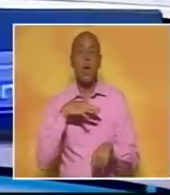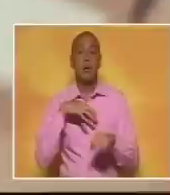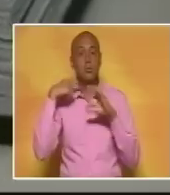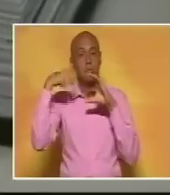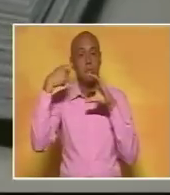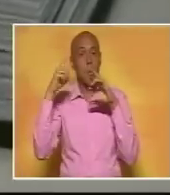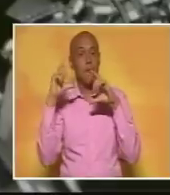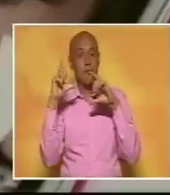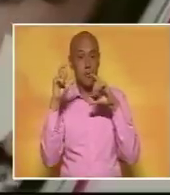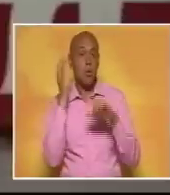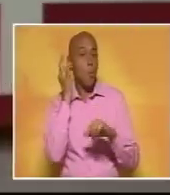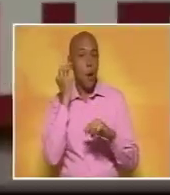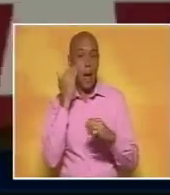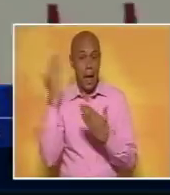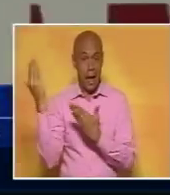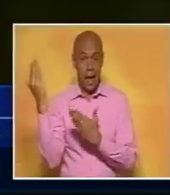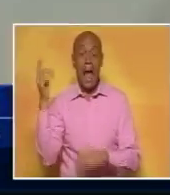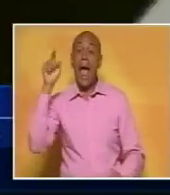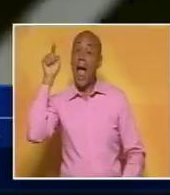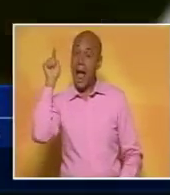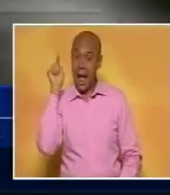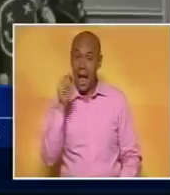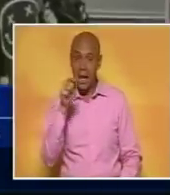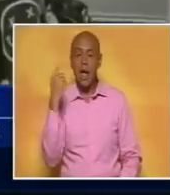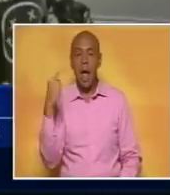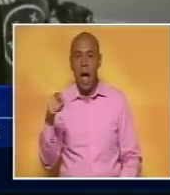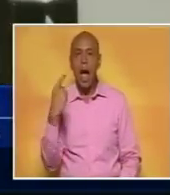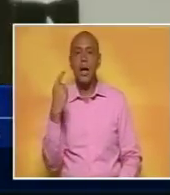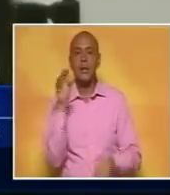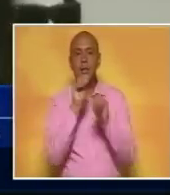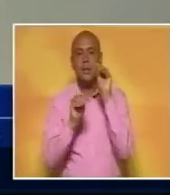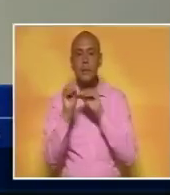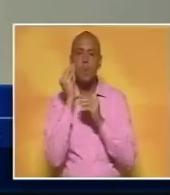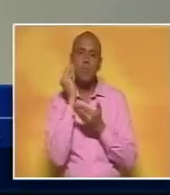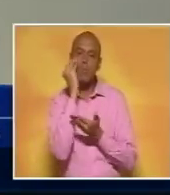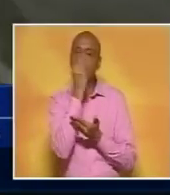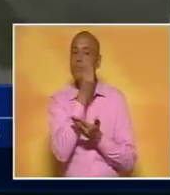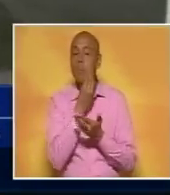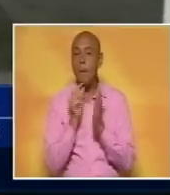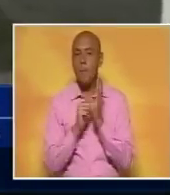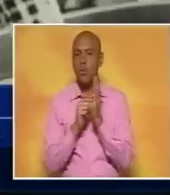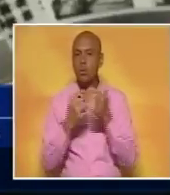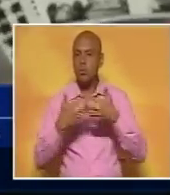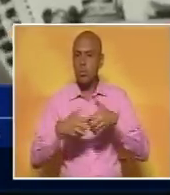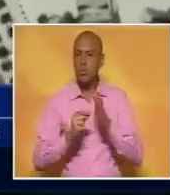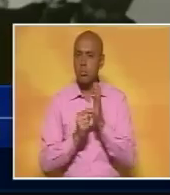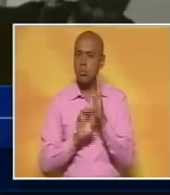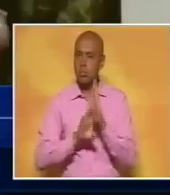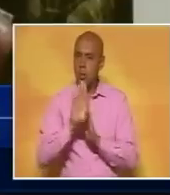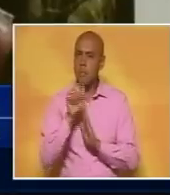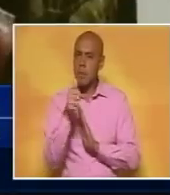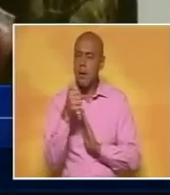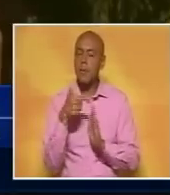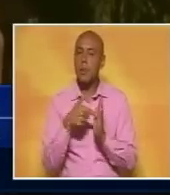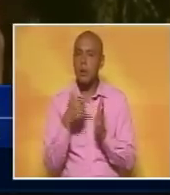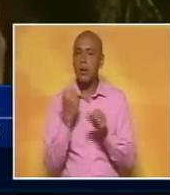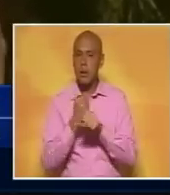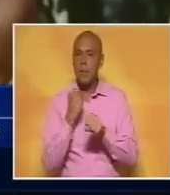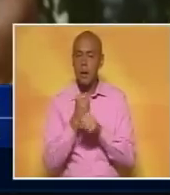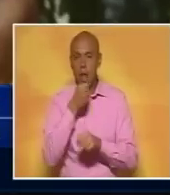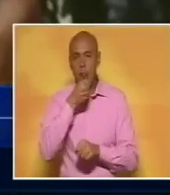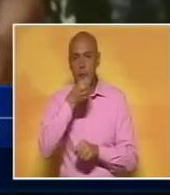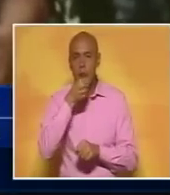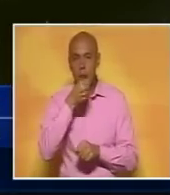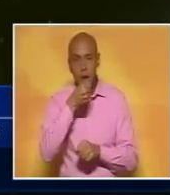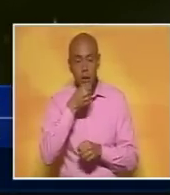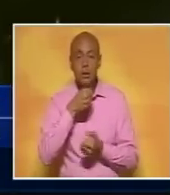sigue triunfando con su línea cosmética y de lencería mientras trabaja en su próximo disco, pero también anunció su